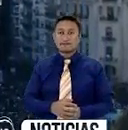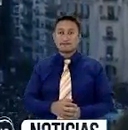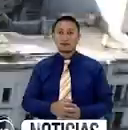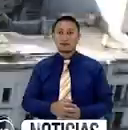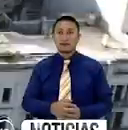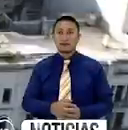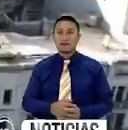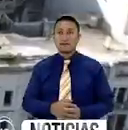Miguel Ángel Bedoya